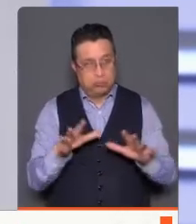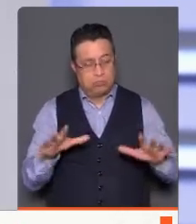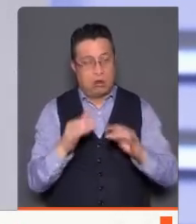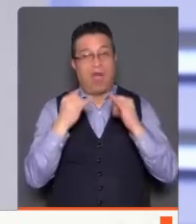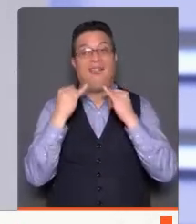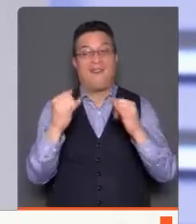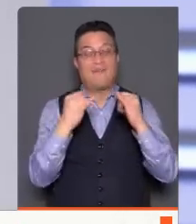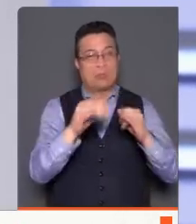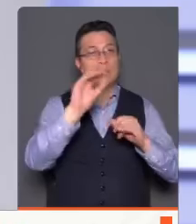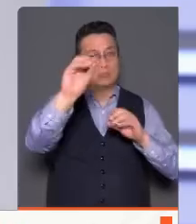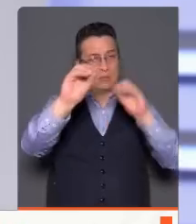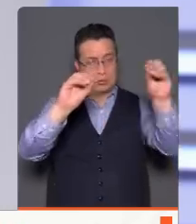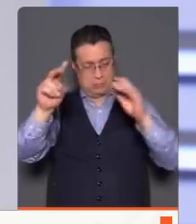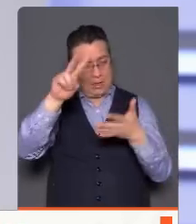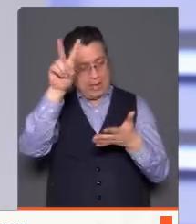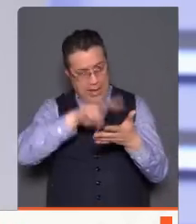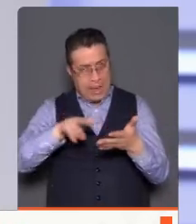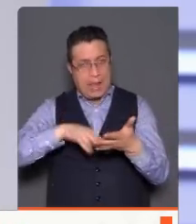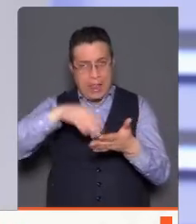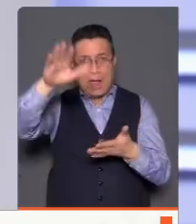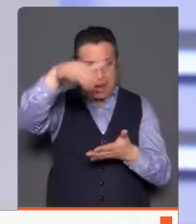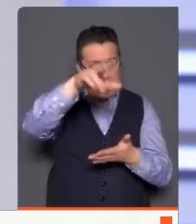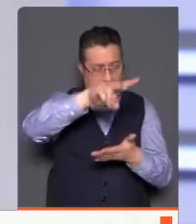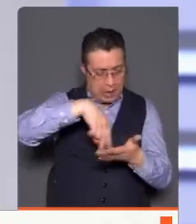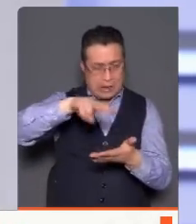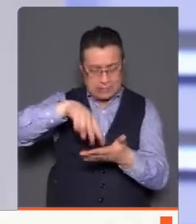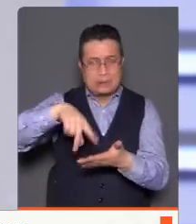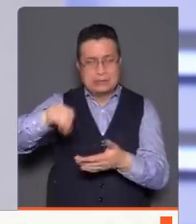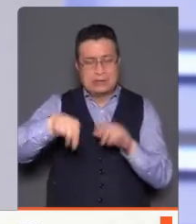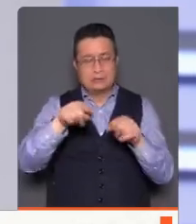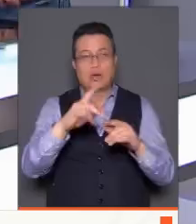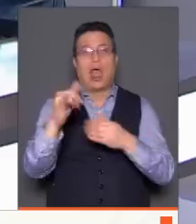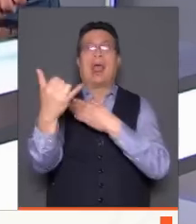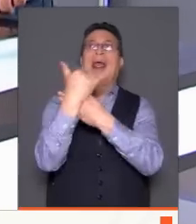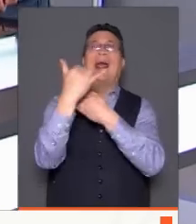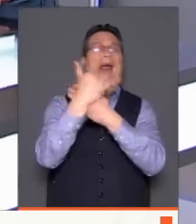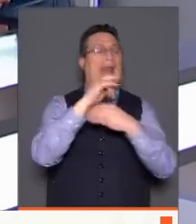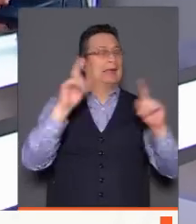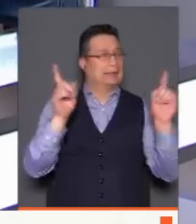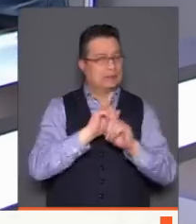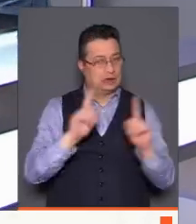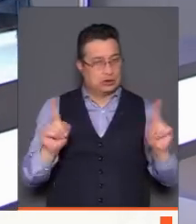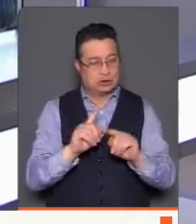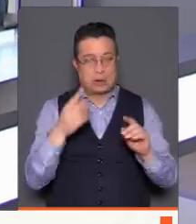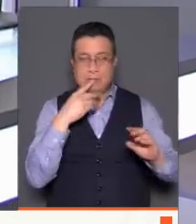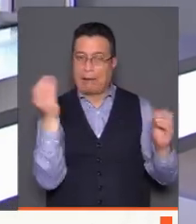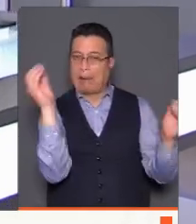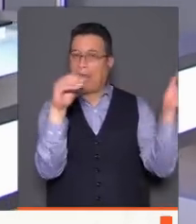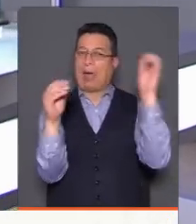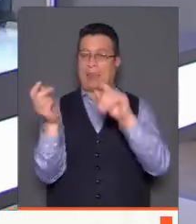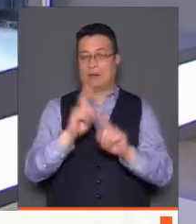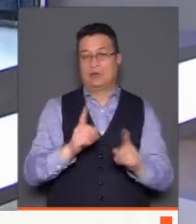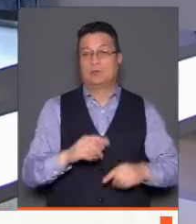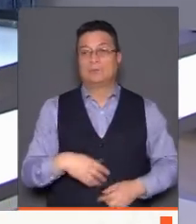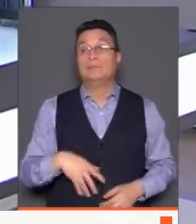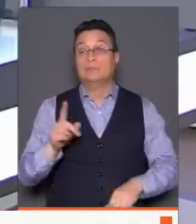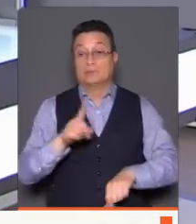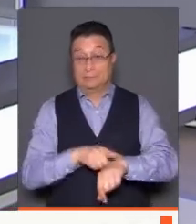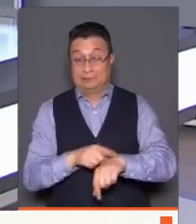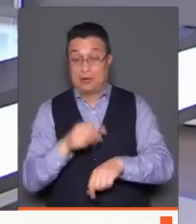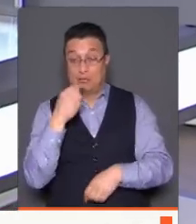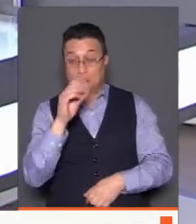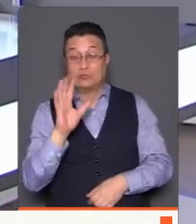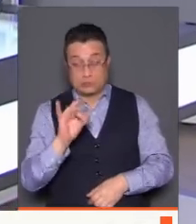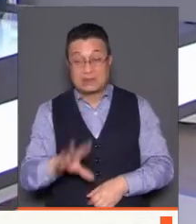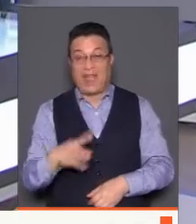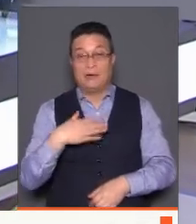a la gente a que lea el texto y no se dejen engañar. No tengo por problema. Interpretaciones. Entiendo que estamos ya cortos de tiempo. A ver, no tengo problema que se